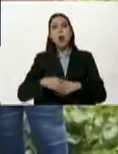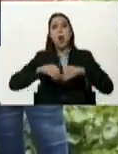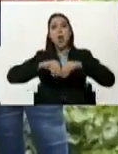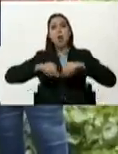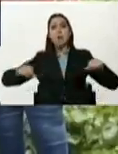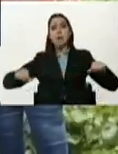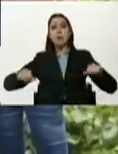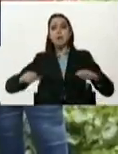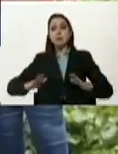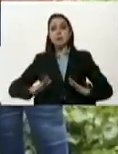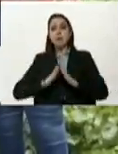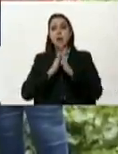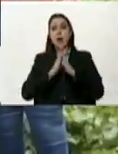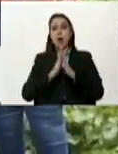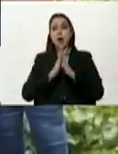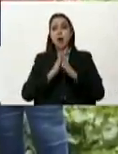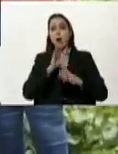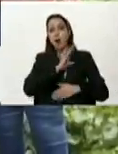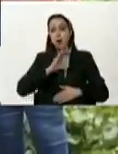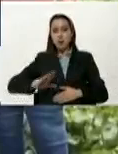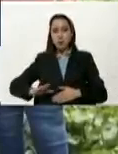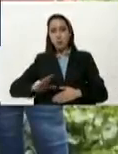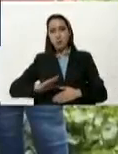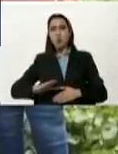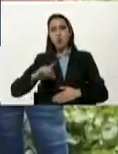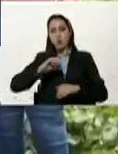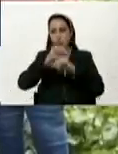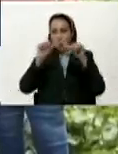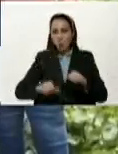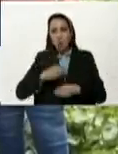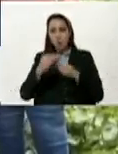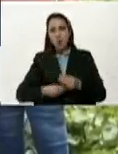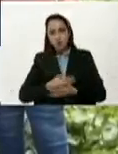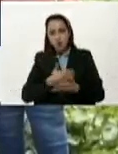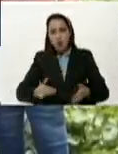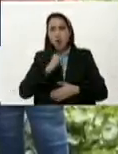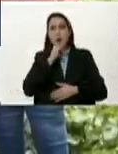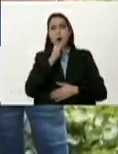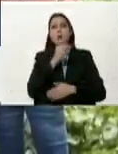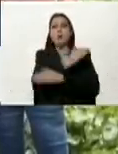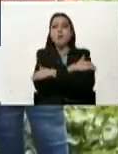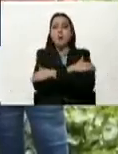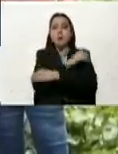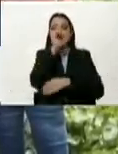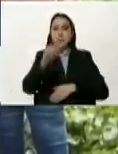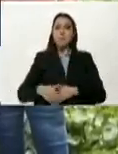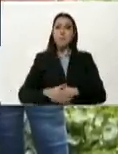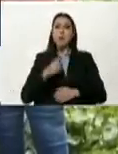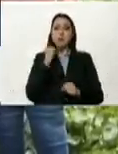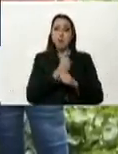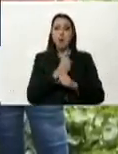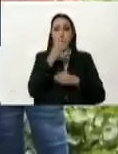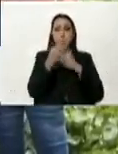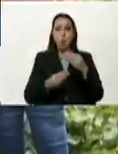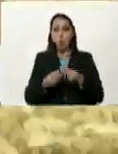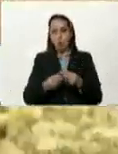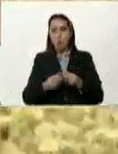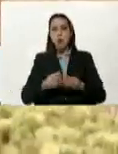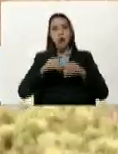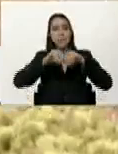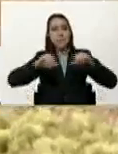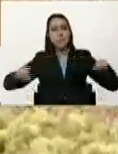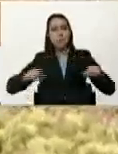sagrada de la grita del municipio jáuregui le enviamos un mensaje de felicitación por todo el trabajo que viene haciendo por el campo